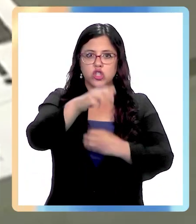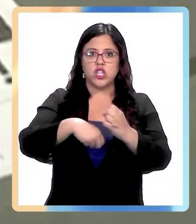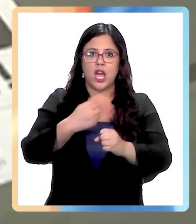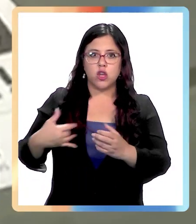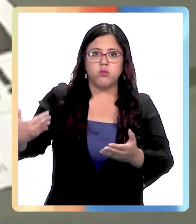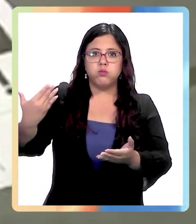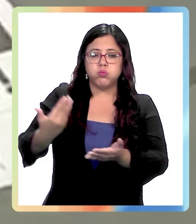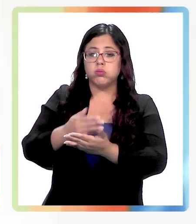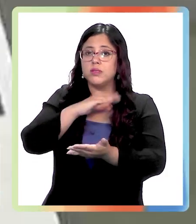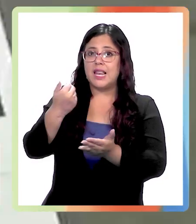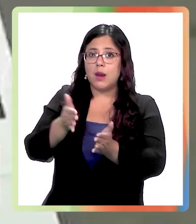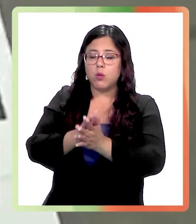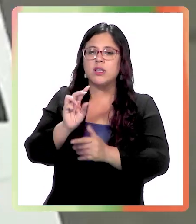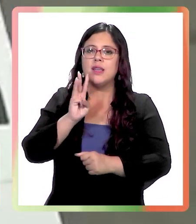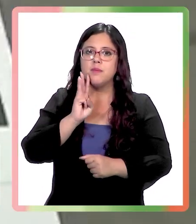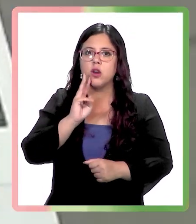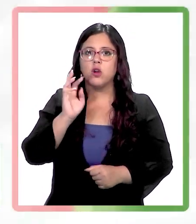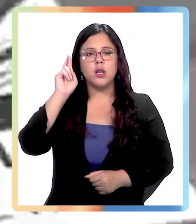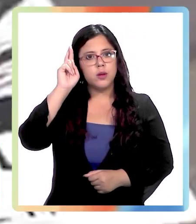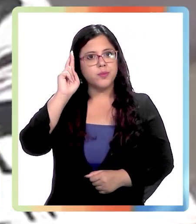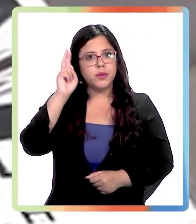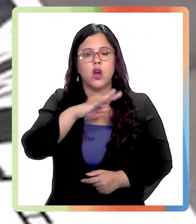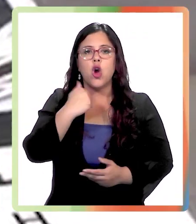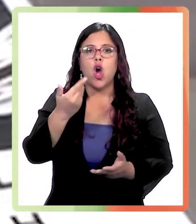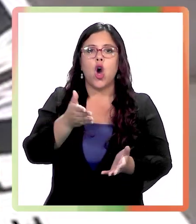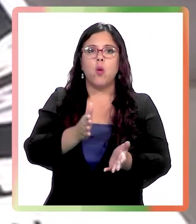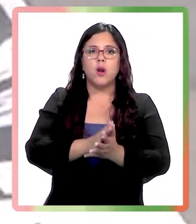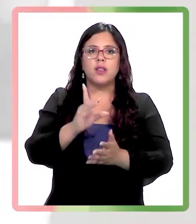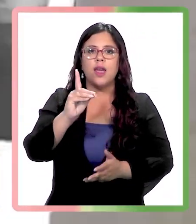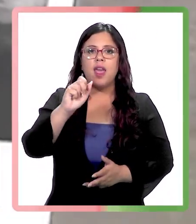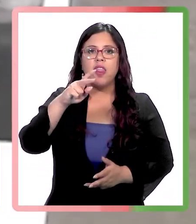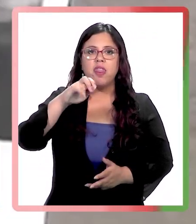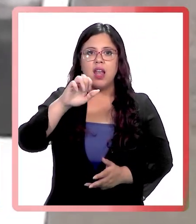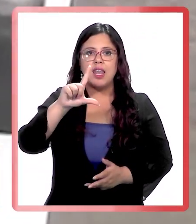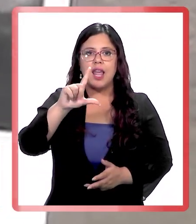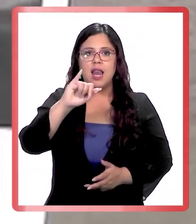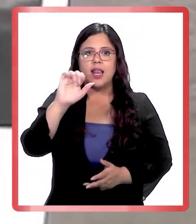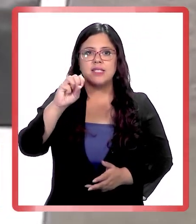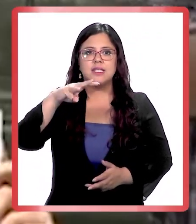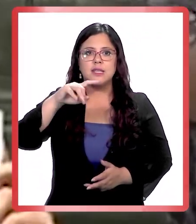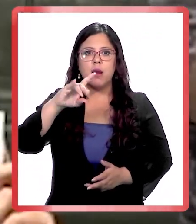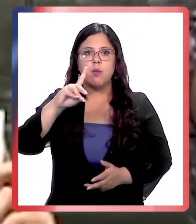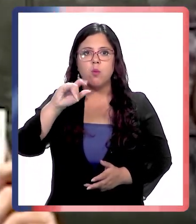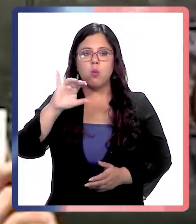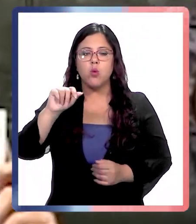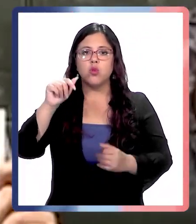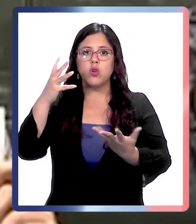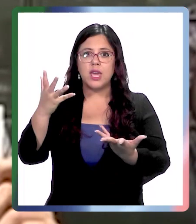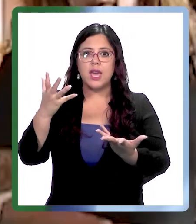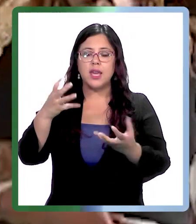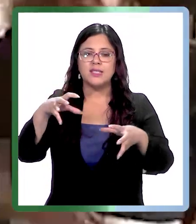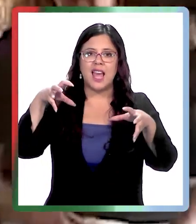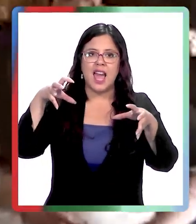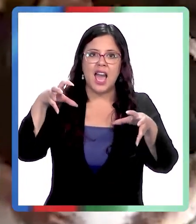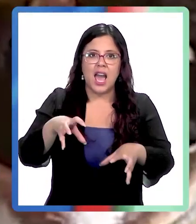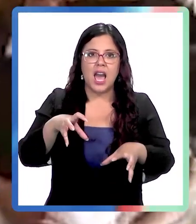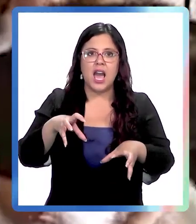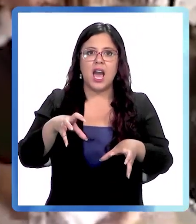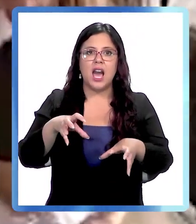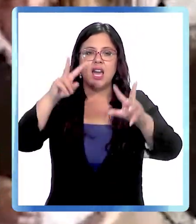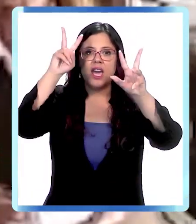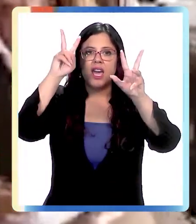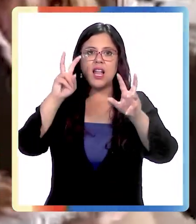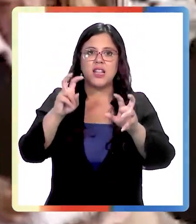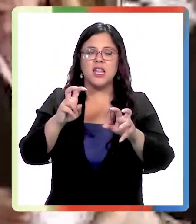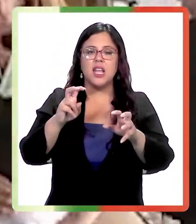12 años de su asesinato, este miércoles se conmemora el fallecimiento de Daniel Zamudio, quien sufrió un ataque homofóbico